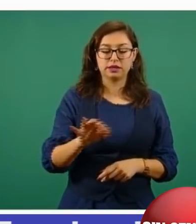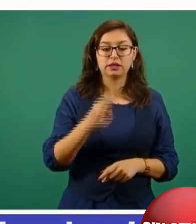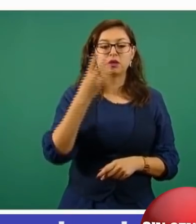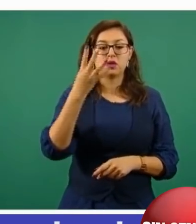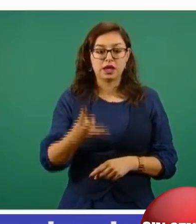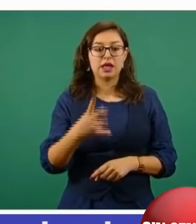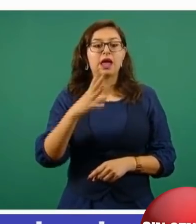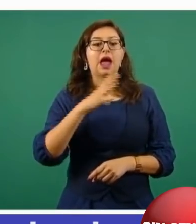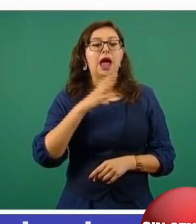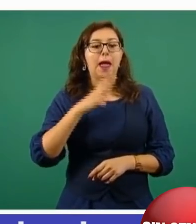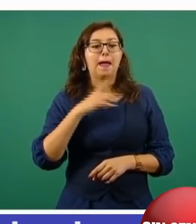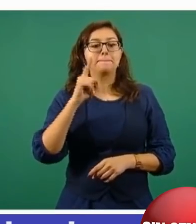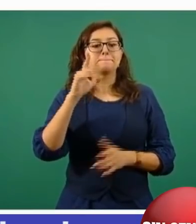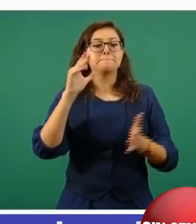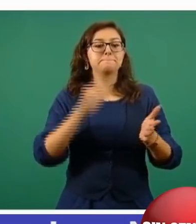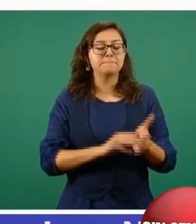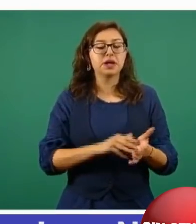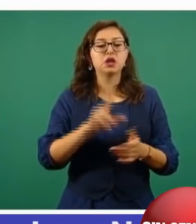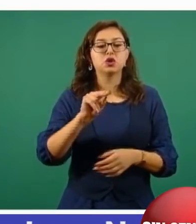vacunación programados.